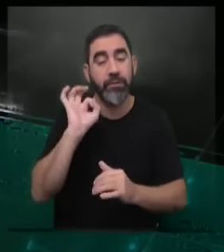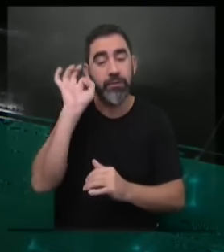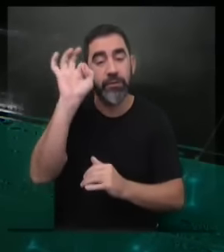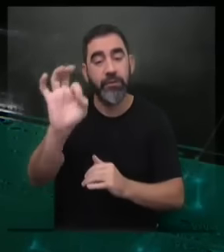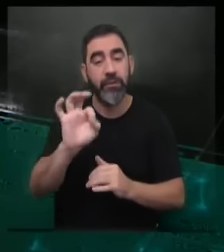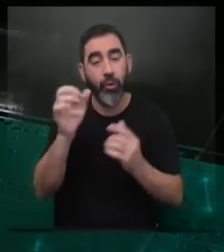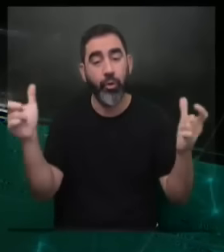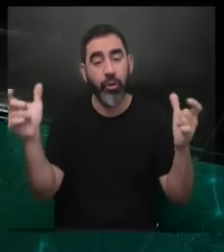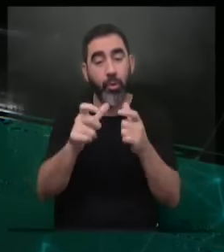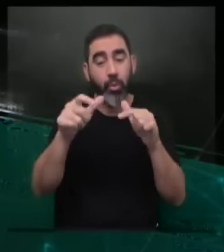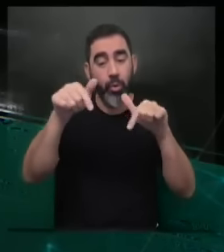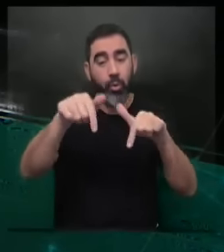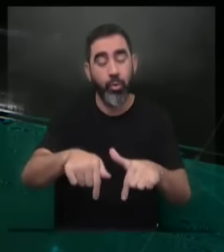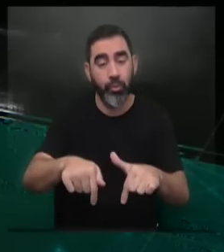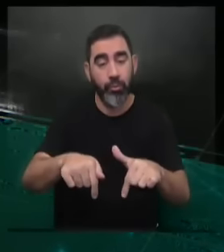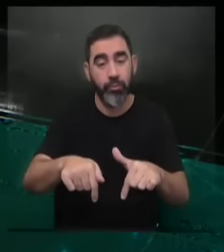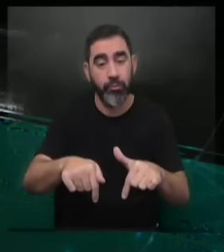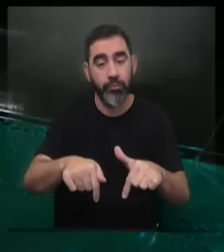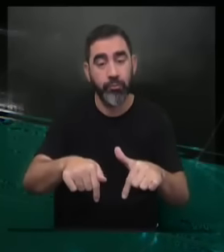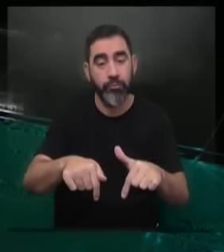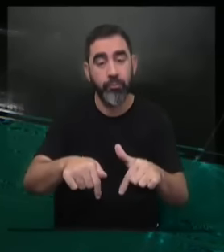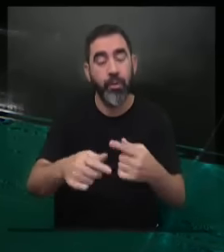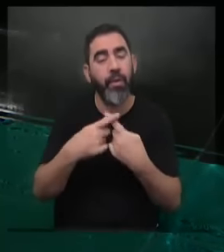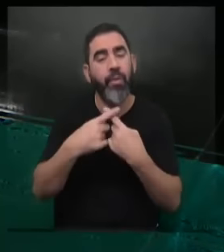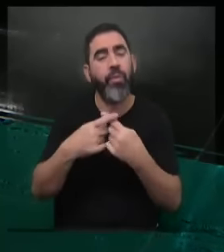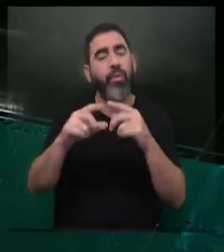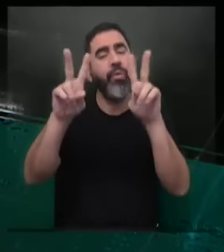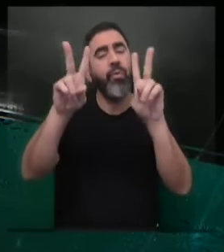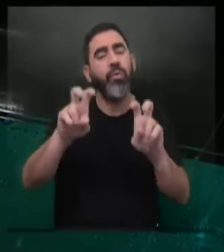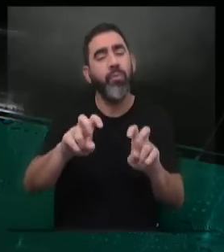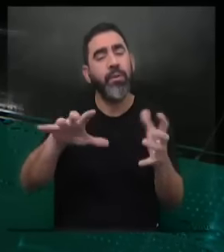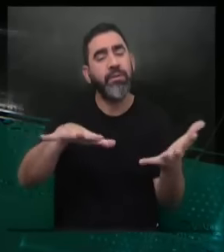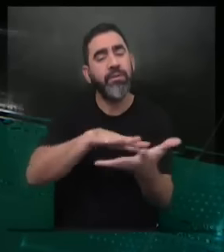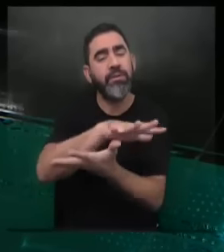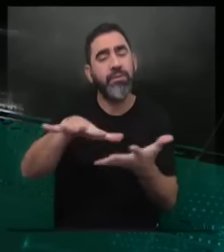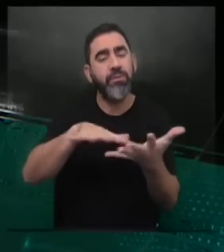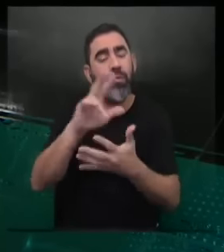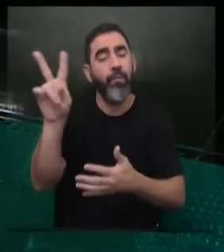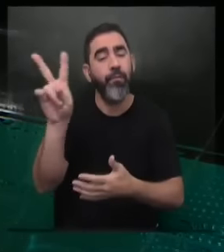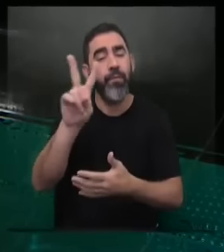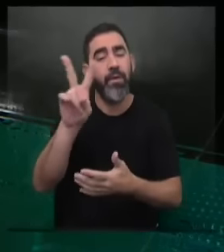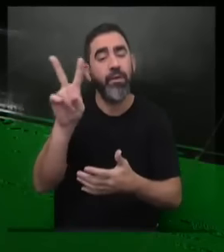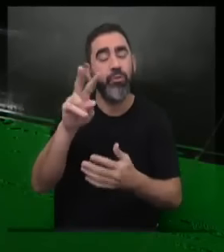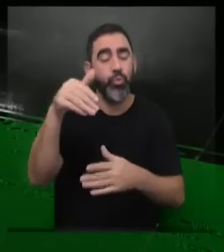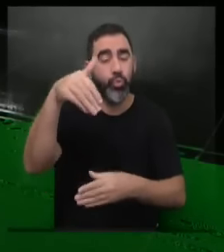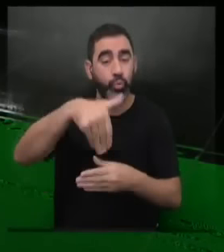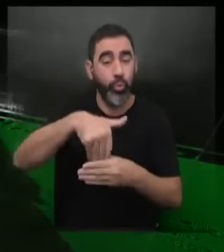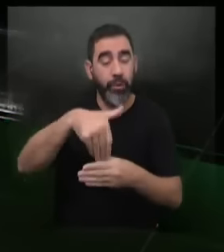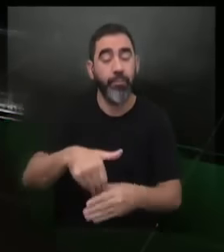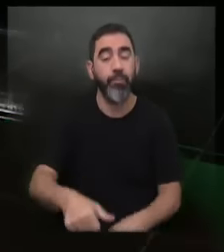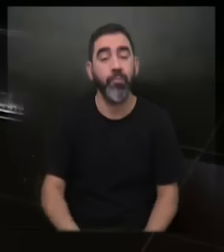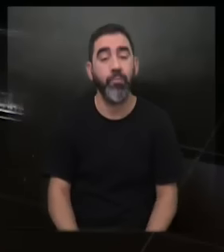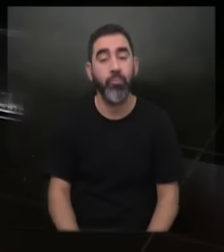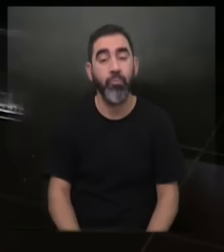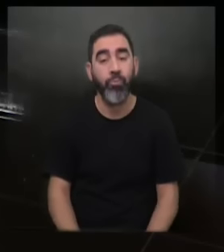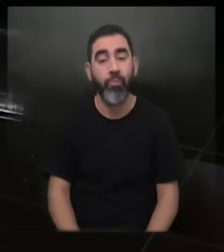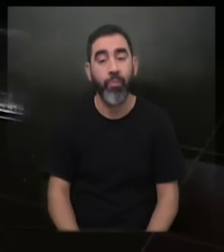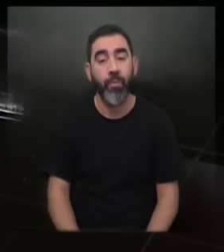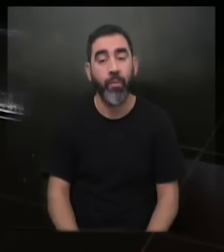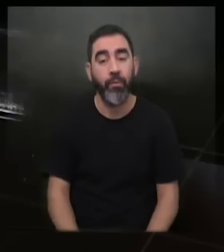va a sesionar hoy en forma extraordinaria para analizar y pronunciarse sobre la situación generada tras las elecciones del